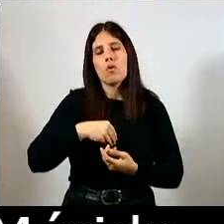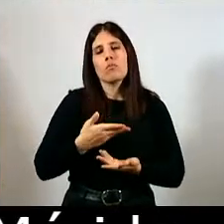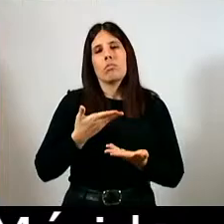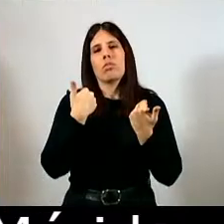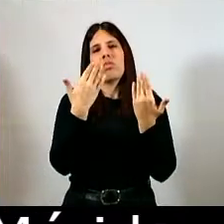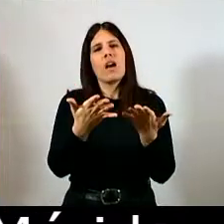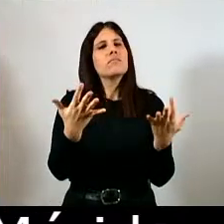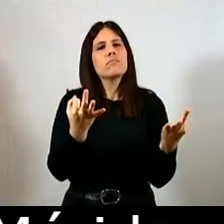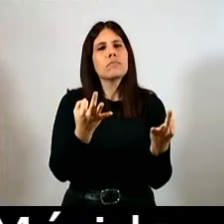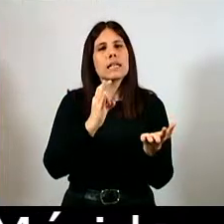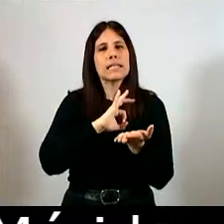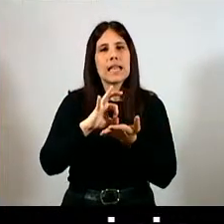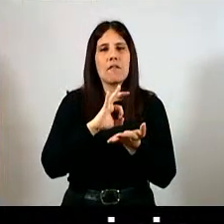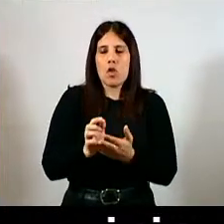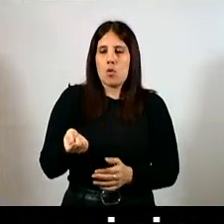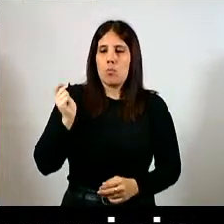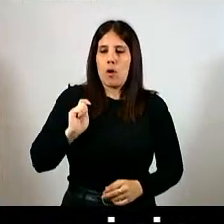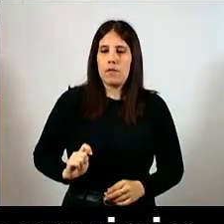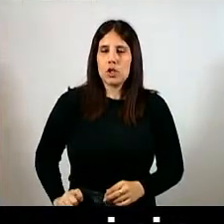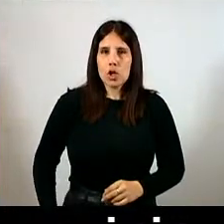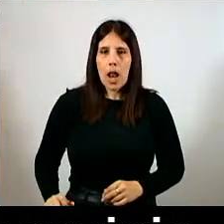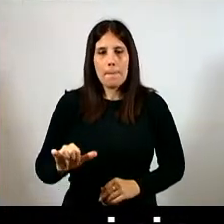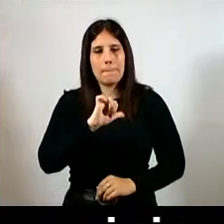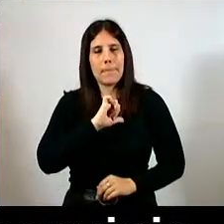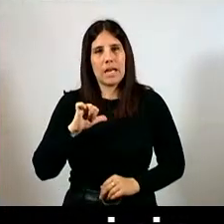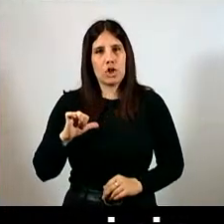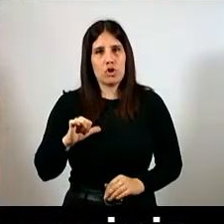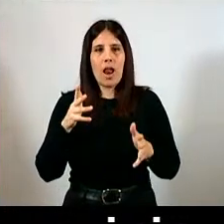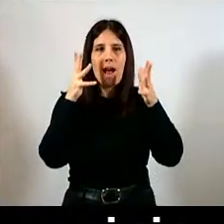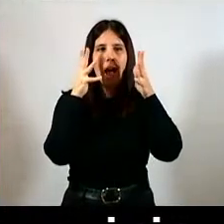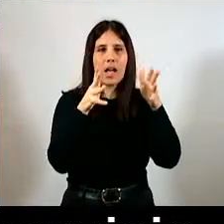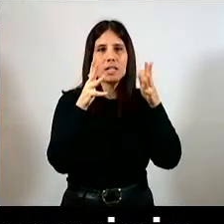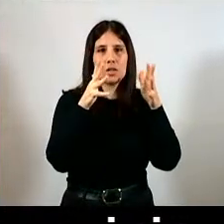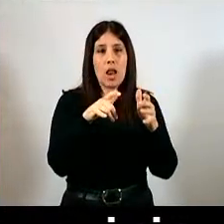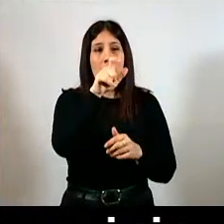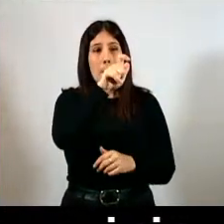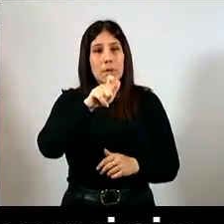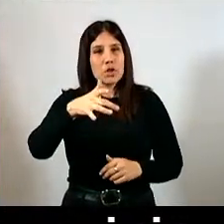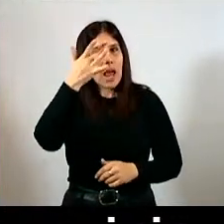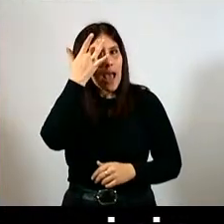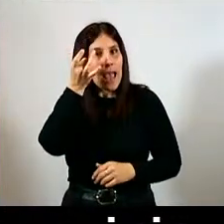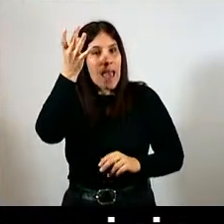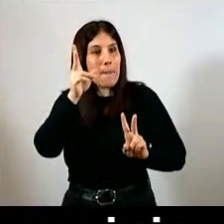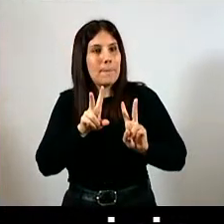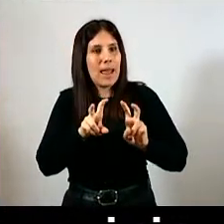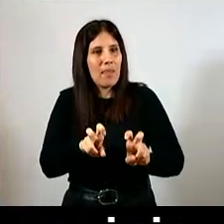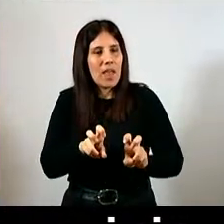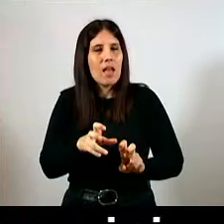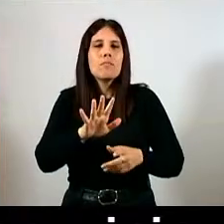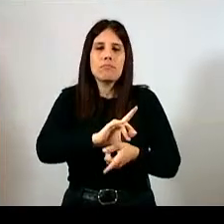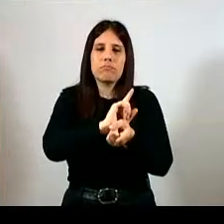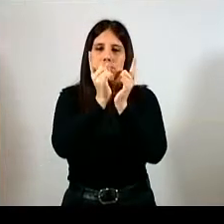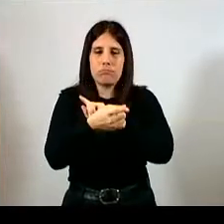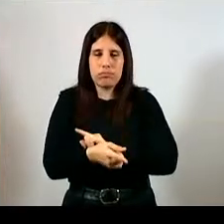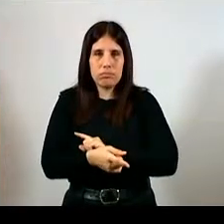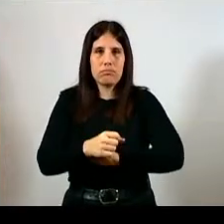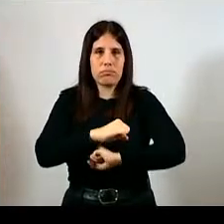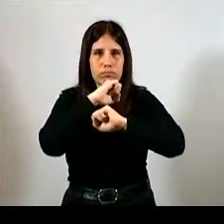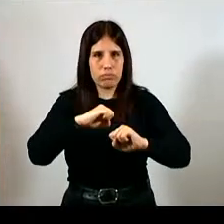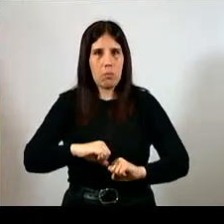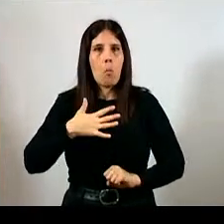y personalizado de asesoramiento para que emprendedores conviertan su idea de negocio en un proyecto empresarial